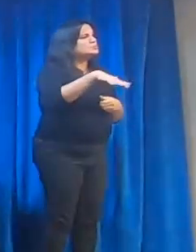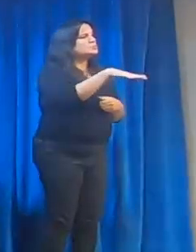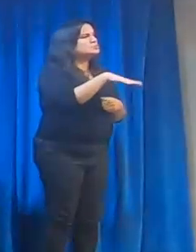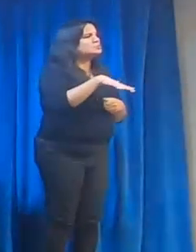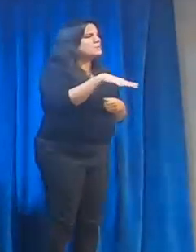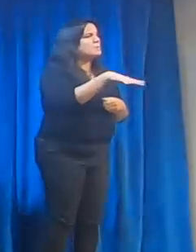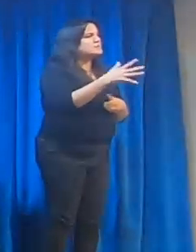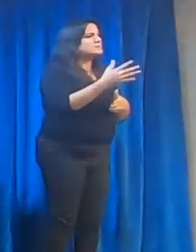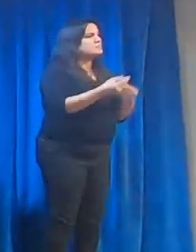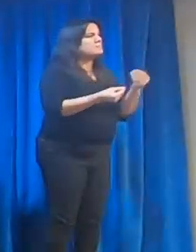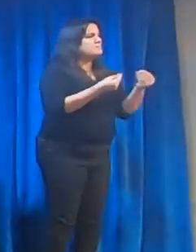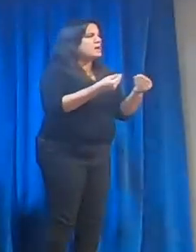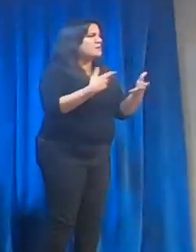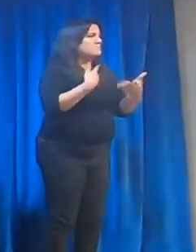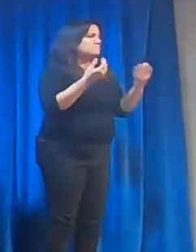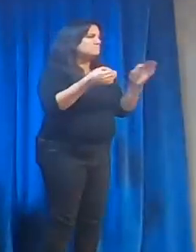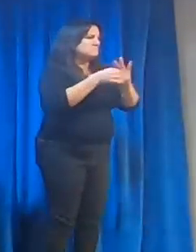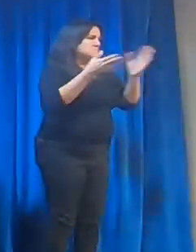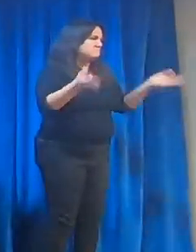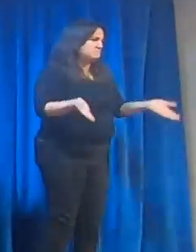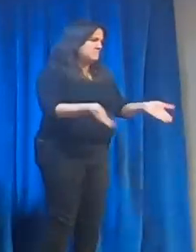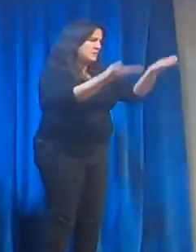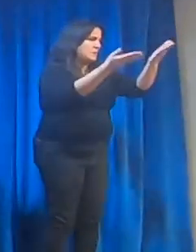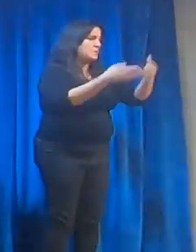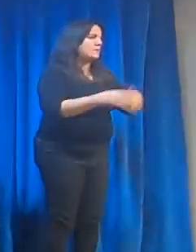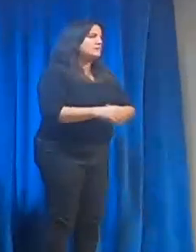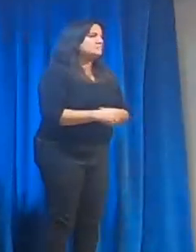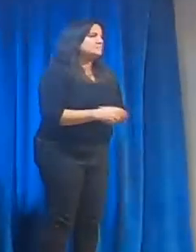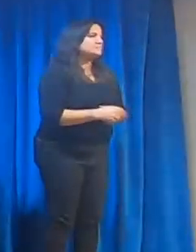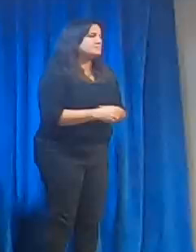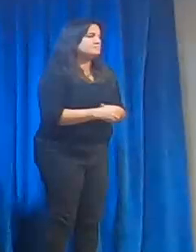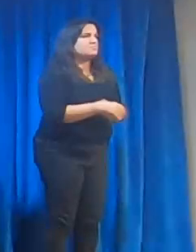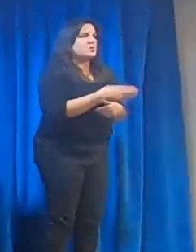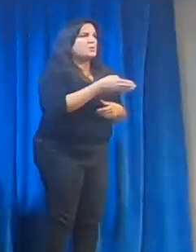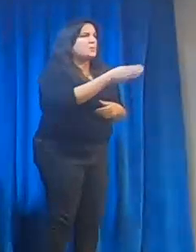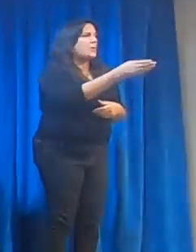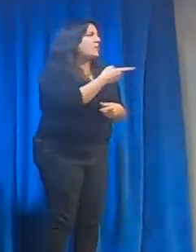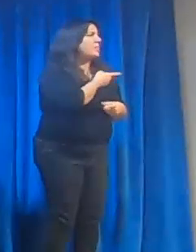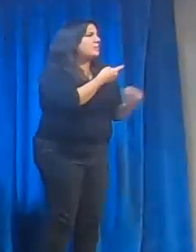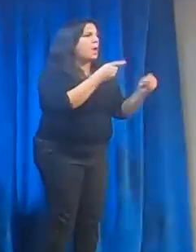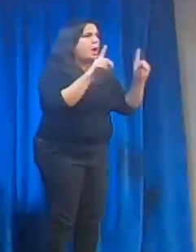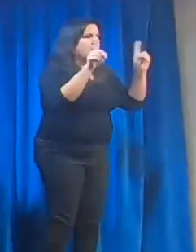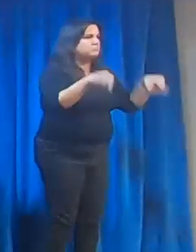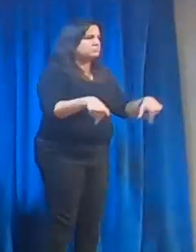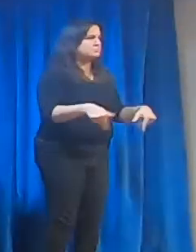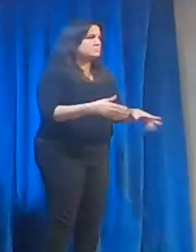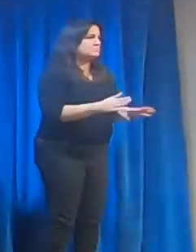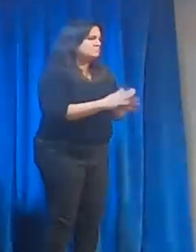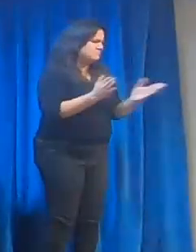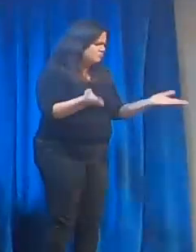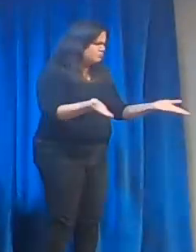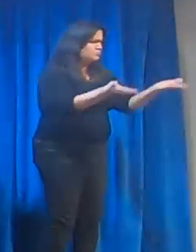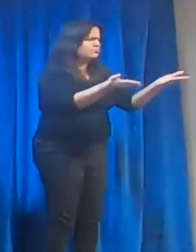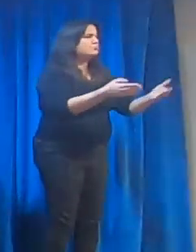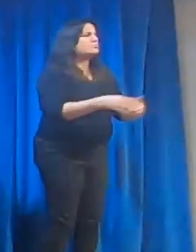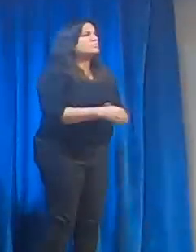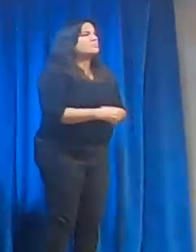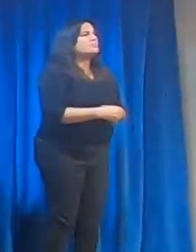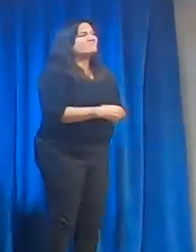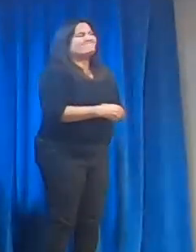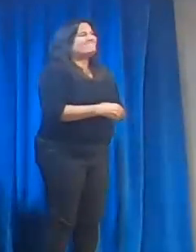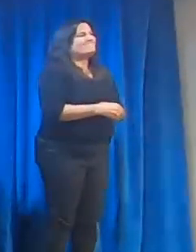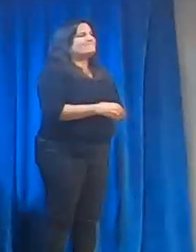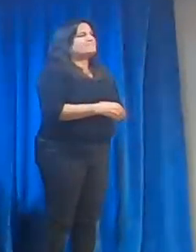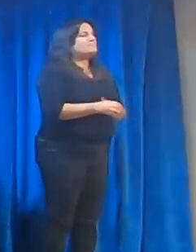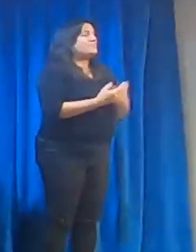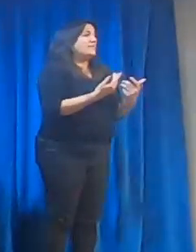permitir ir a la deriva. Y de la deriva es ir sin saber qué hacer. Eso es intolerado por los